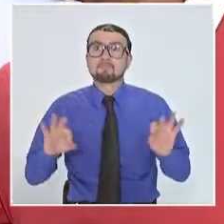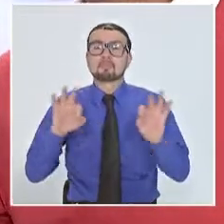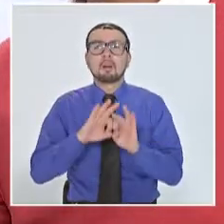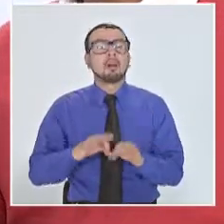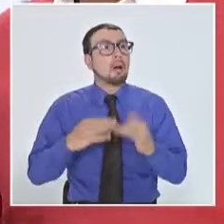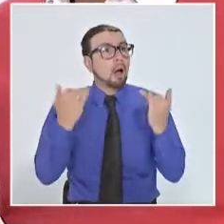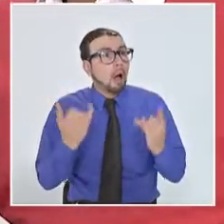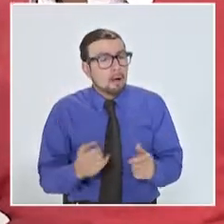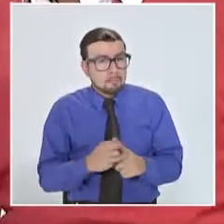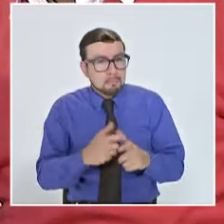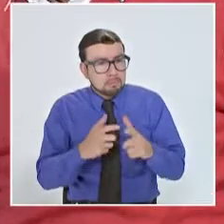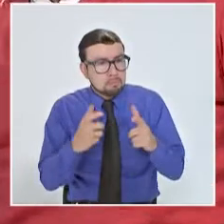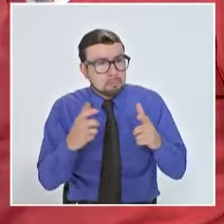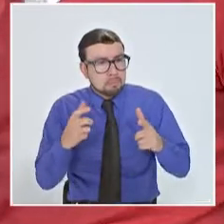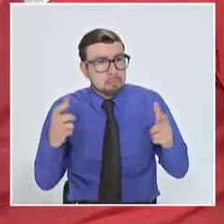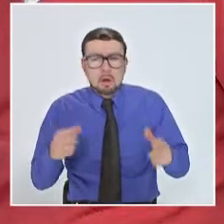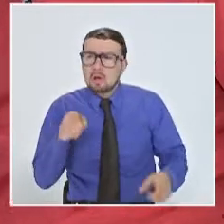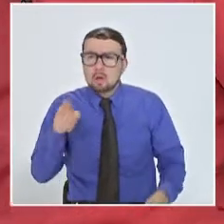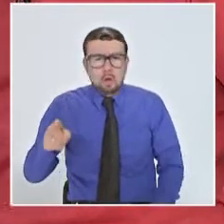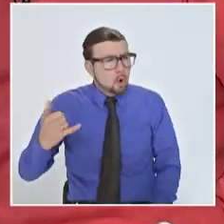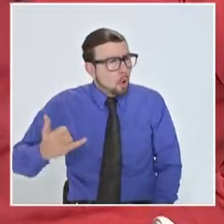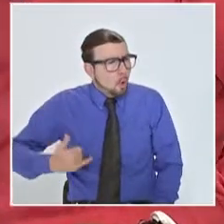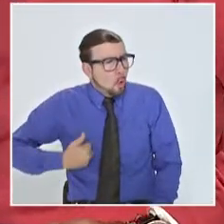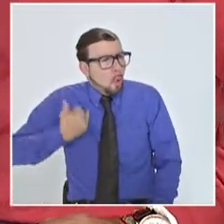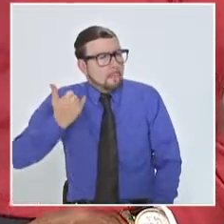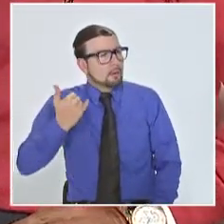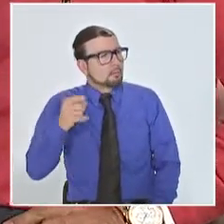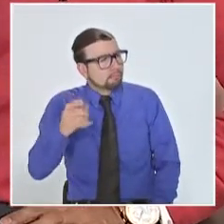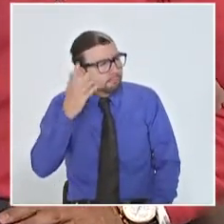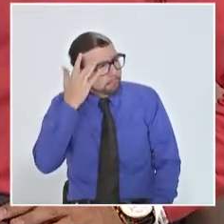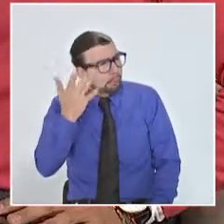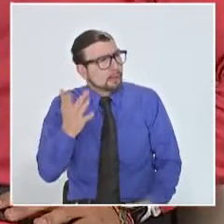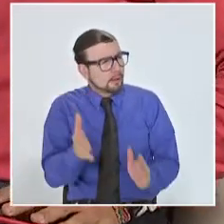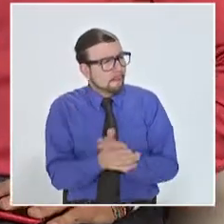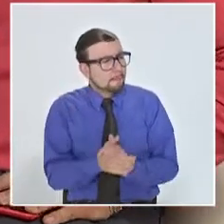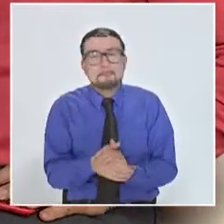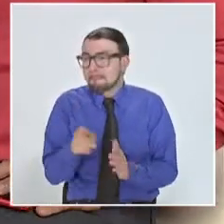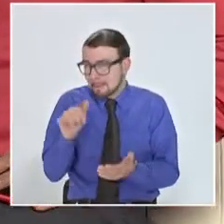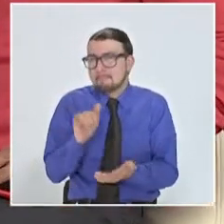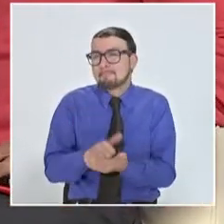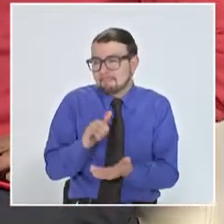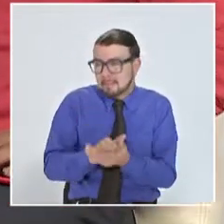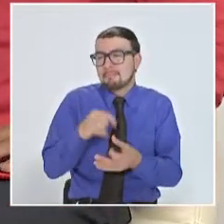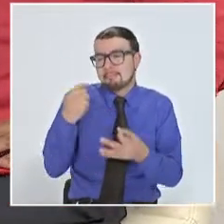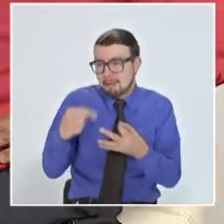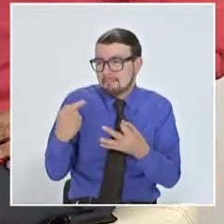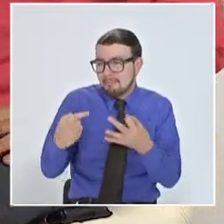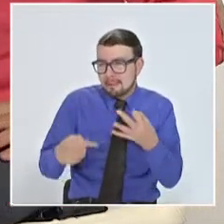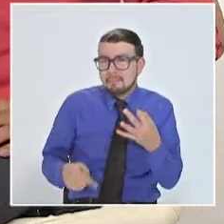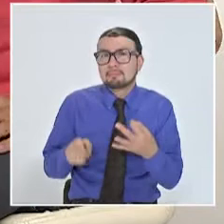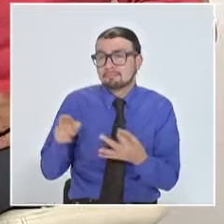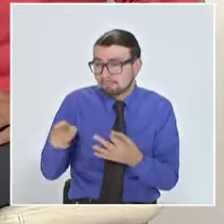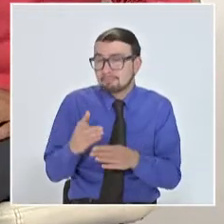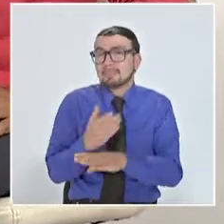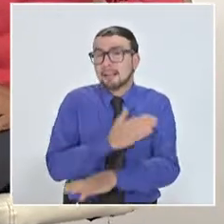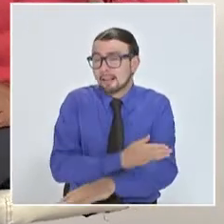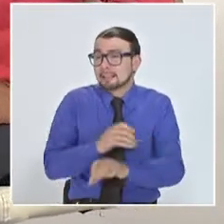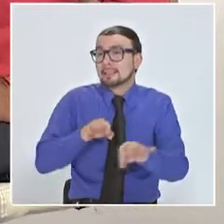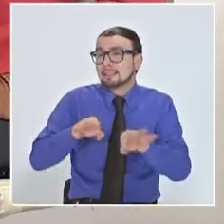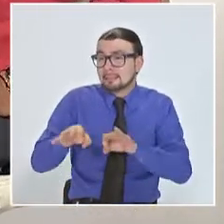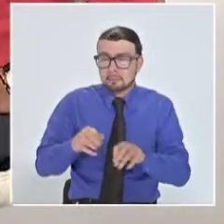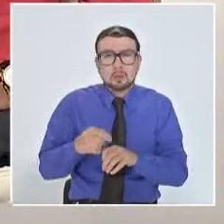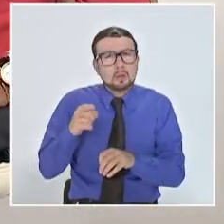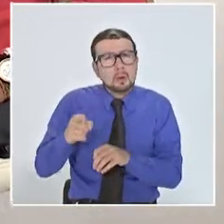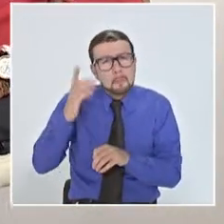estas patologías en personas más jóvenes? Por la misma razón que cada vez están expuestos